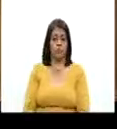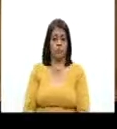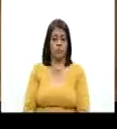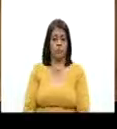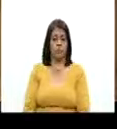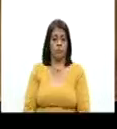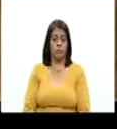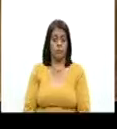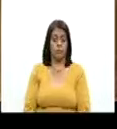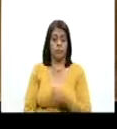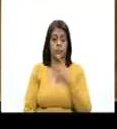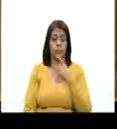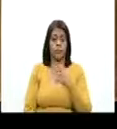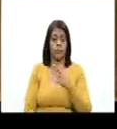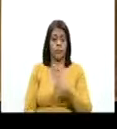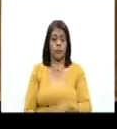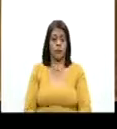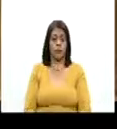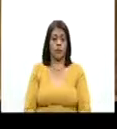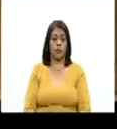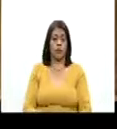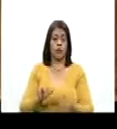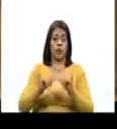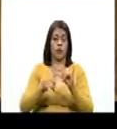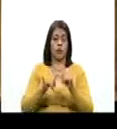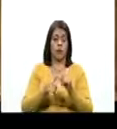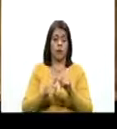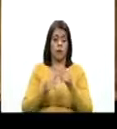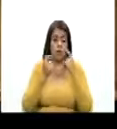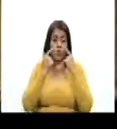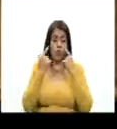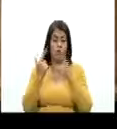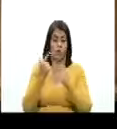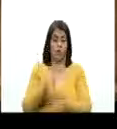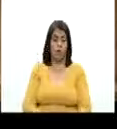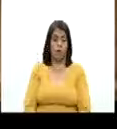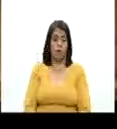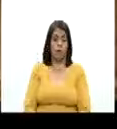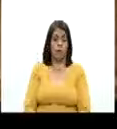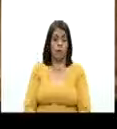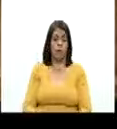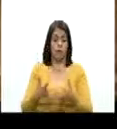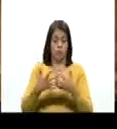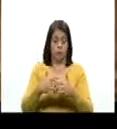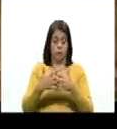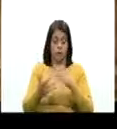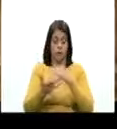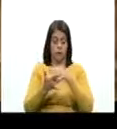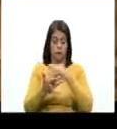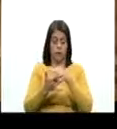Y como dice Tristan Harris, otro ingeniero de Google, YouTube, las compañías